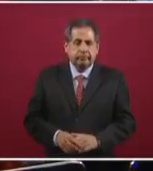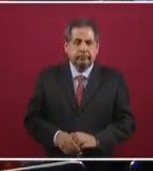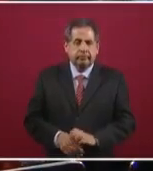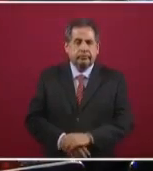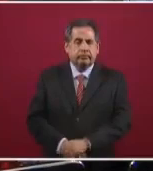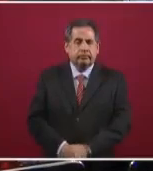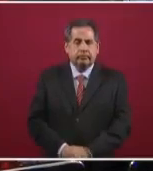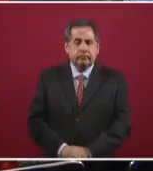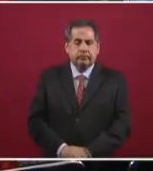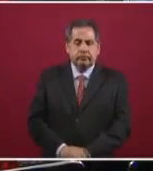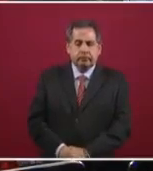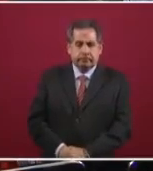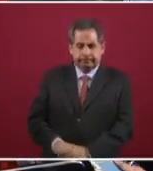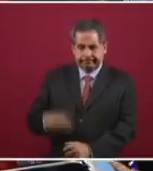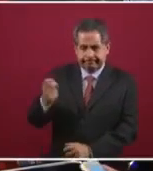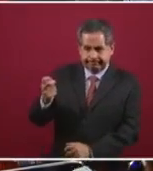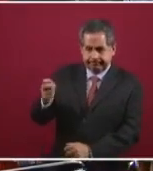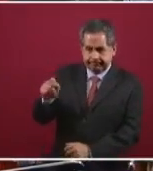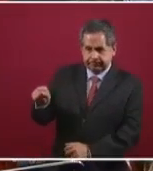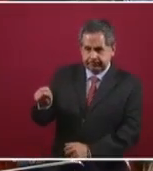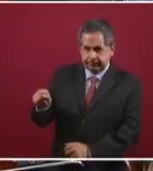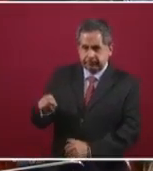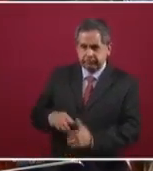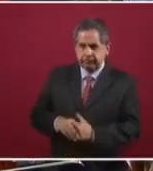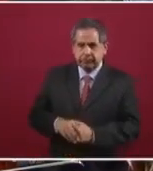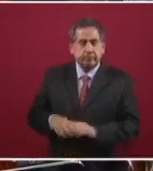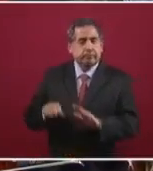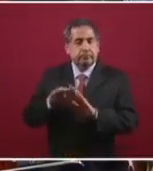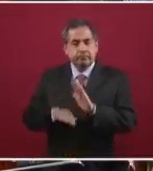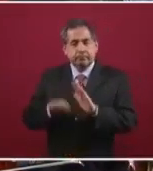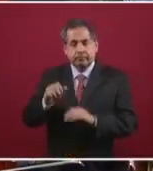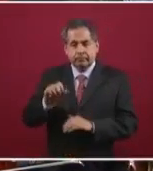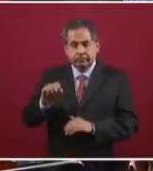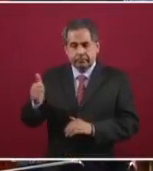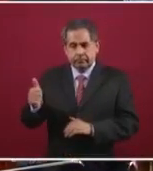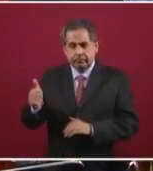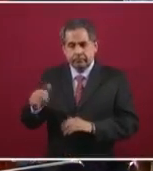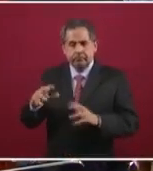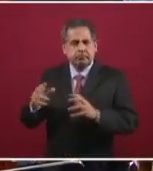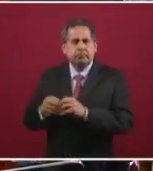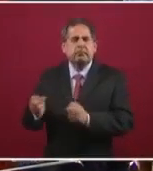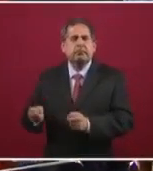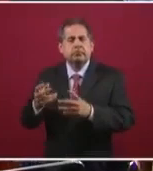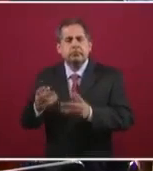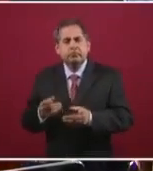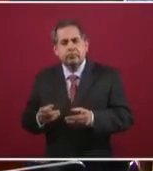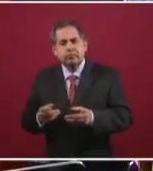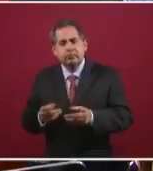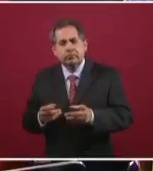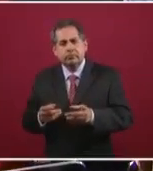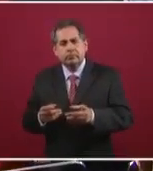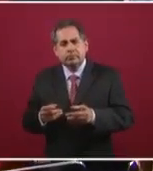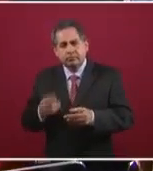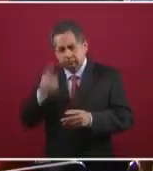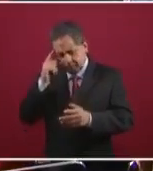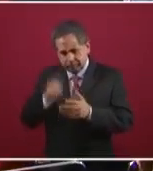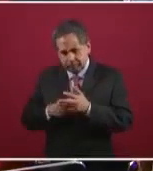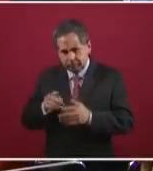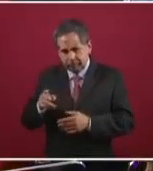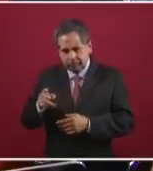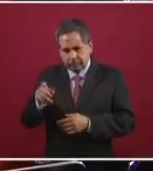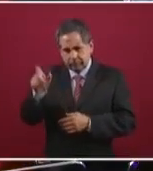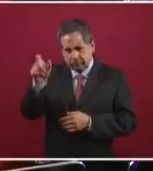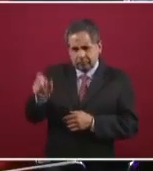Sí, ah, ese es, menos 66. Y en total, ¿cuántos es? Creo que